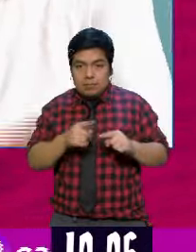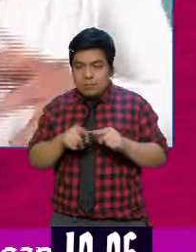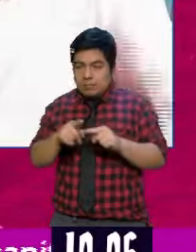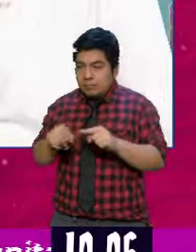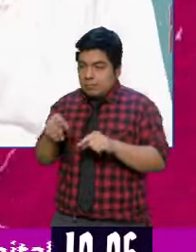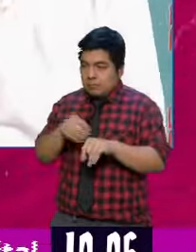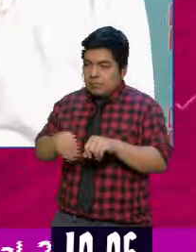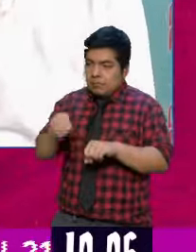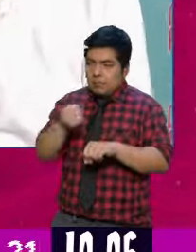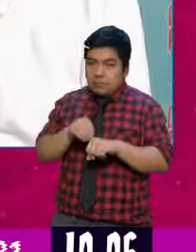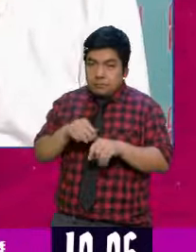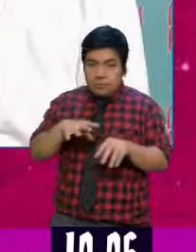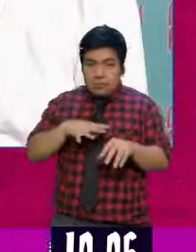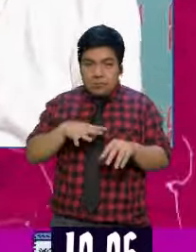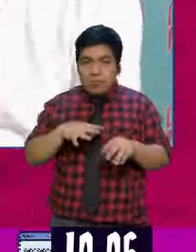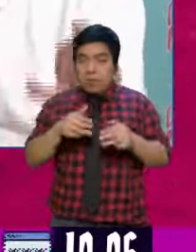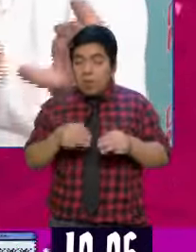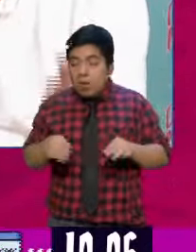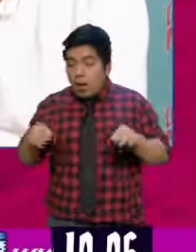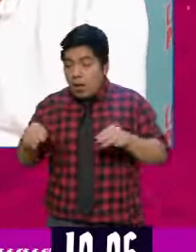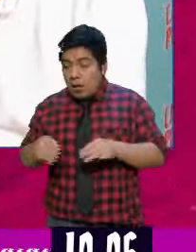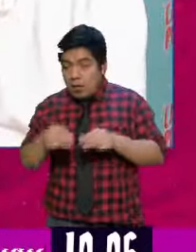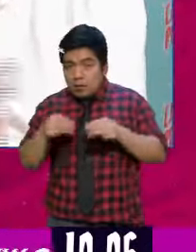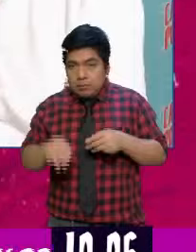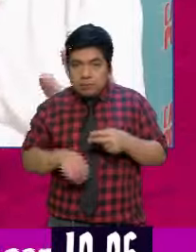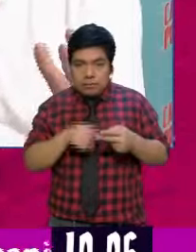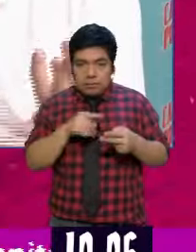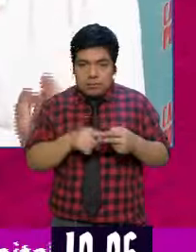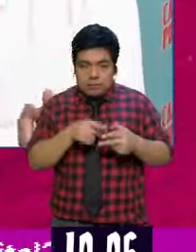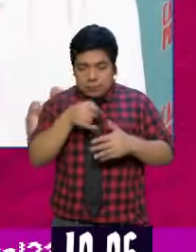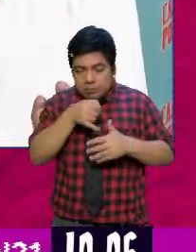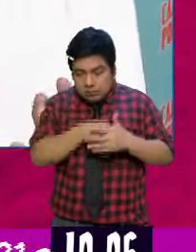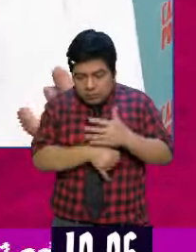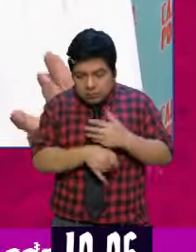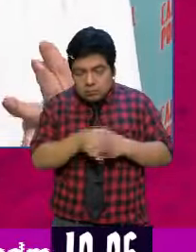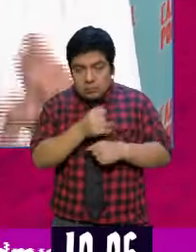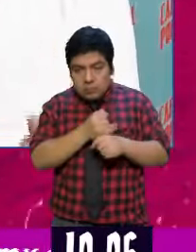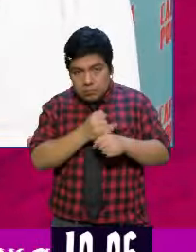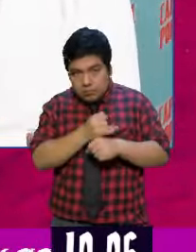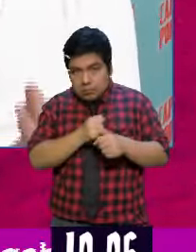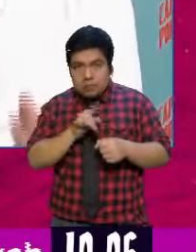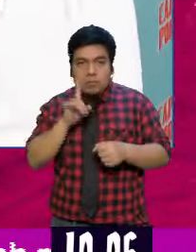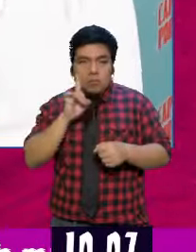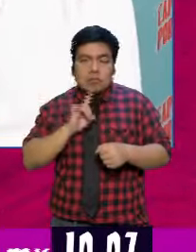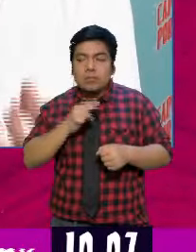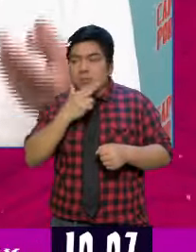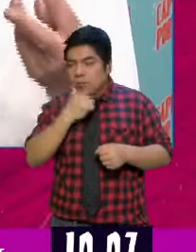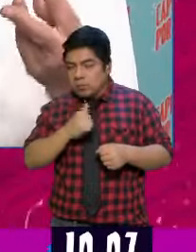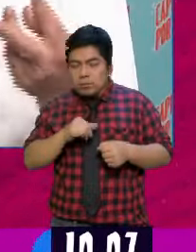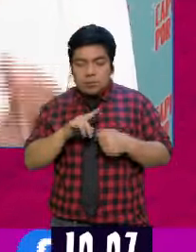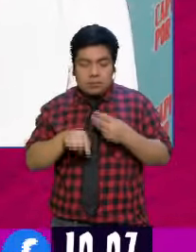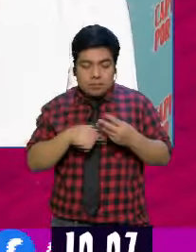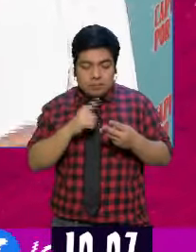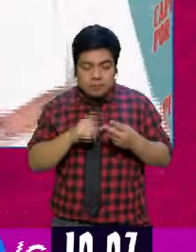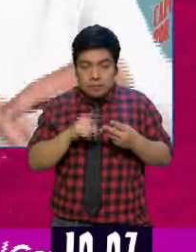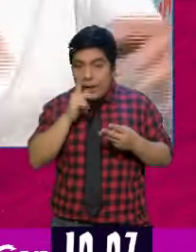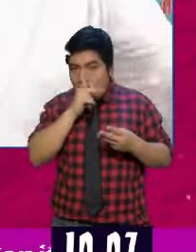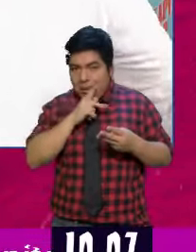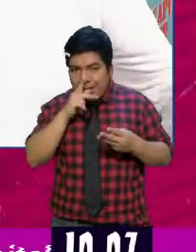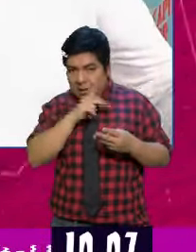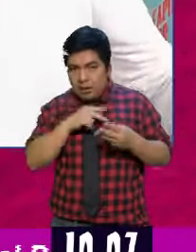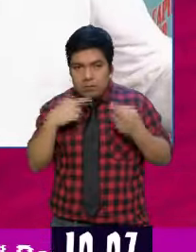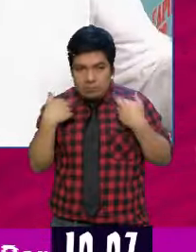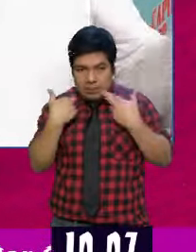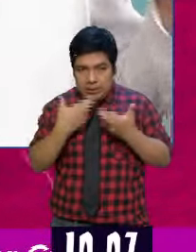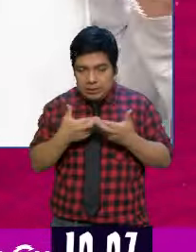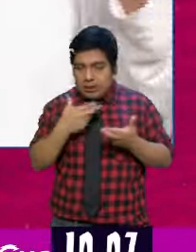que no solamente tiene que ver con la música. Tenemos antropólogos y antropólogas, tenemos pedagogas.